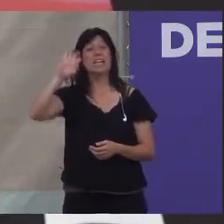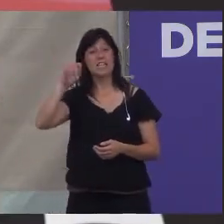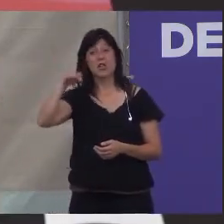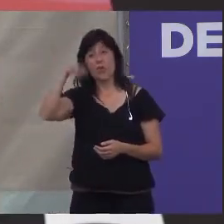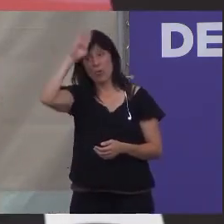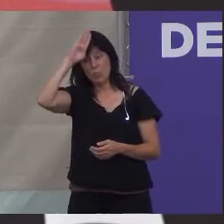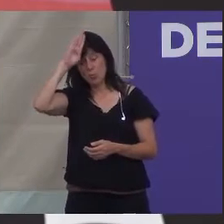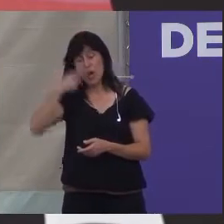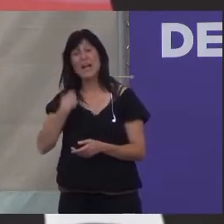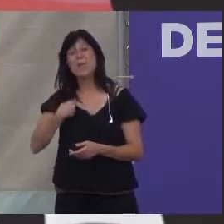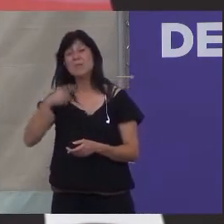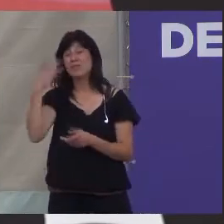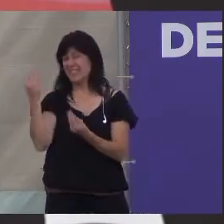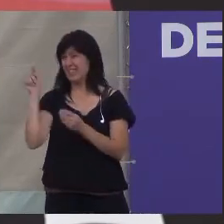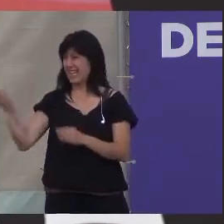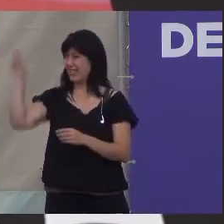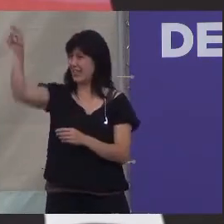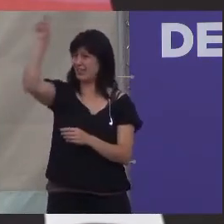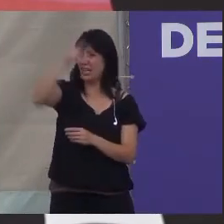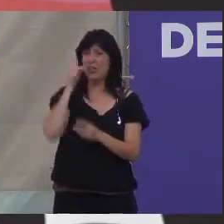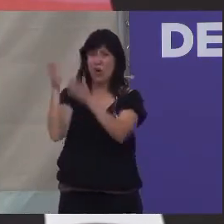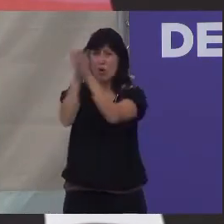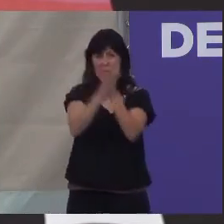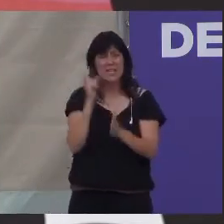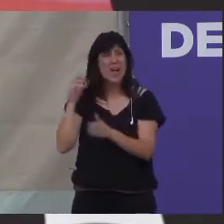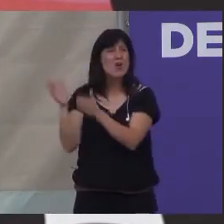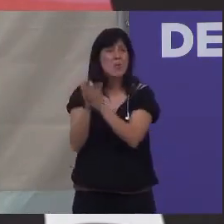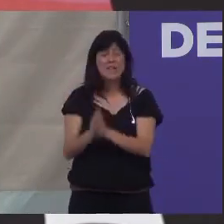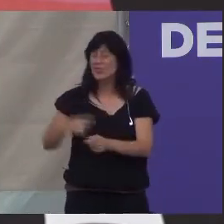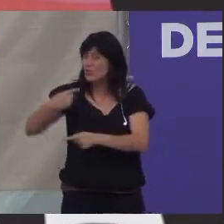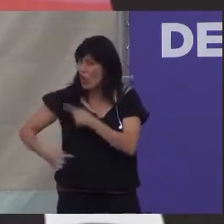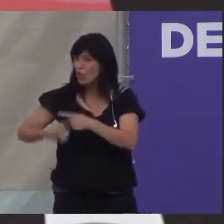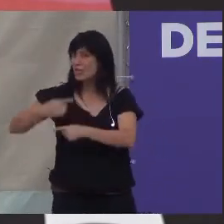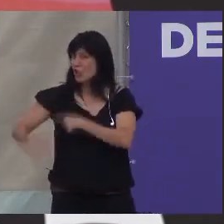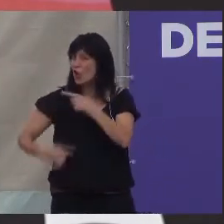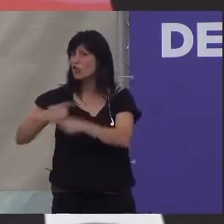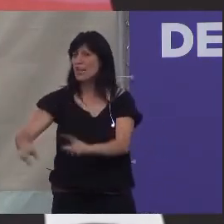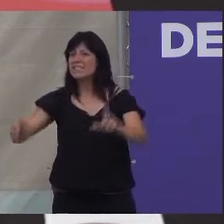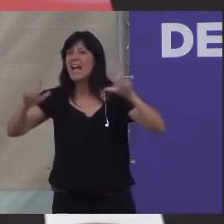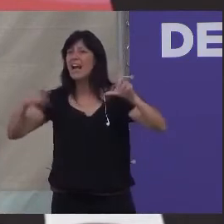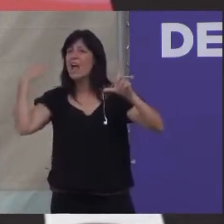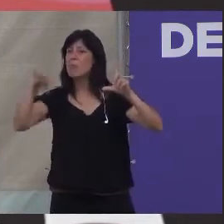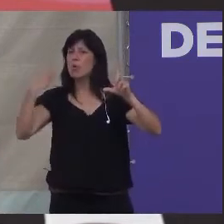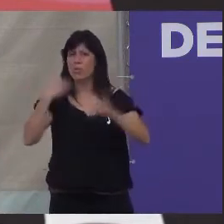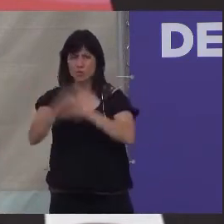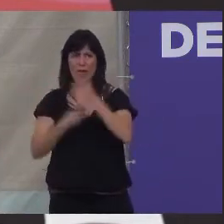Burriana, de Mar de Alaquàs y de tants y tantes companyes que estén todos los días donant la cara per Podem.